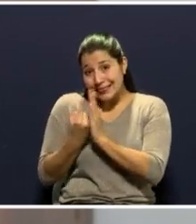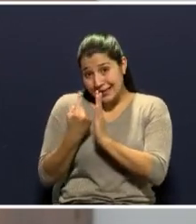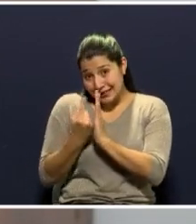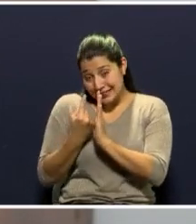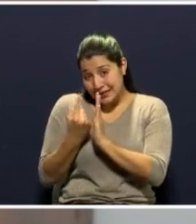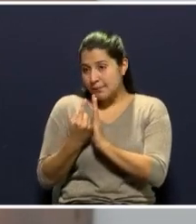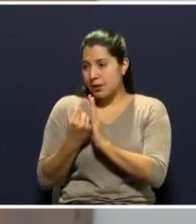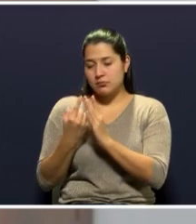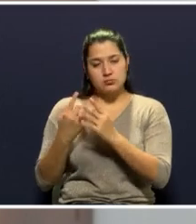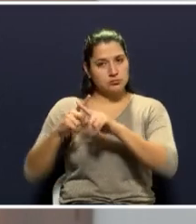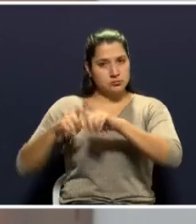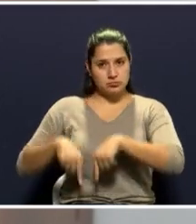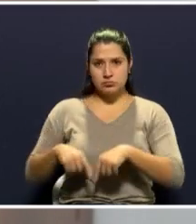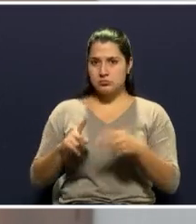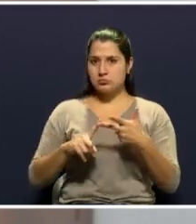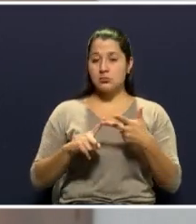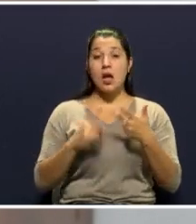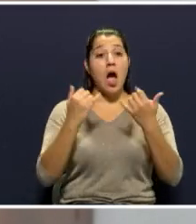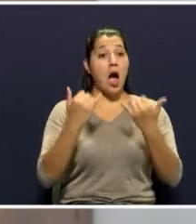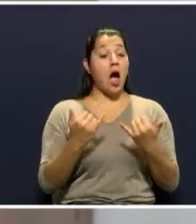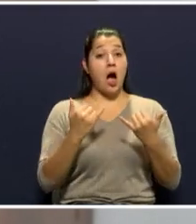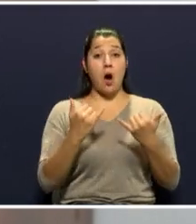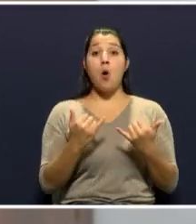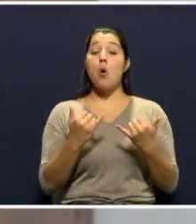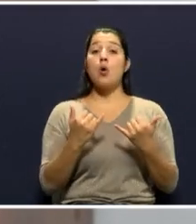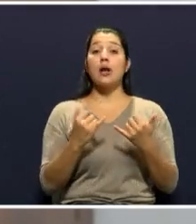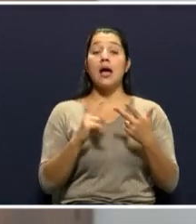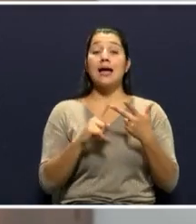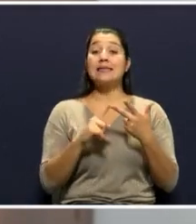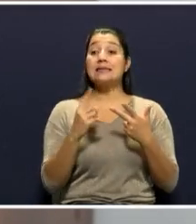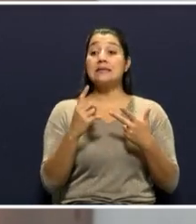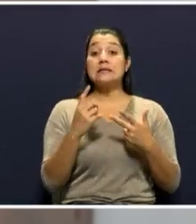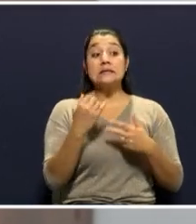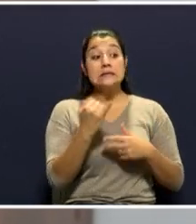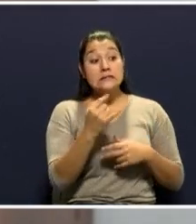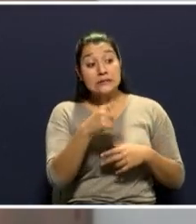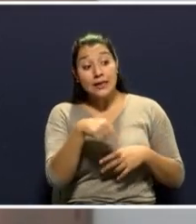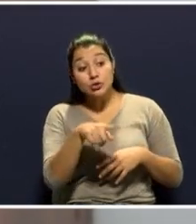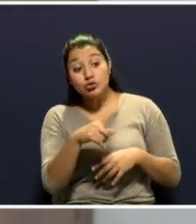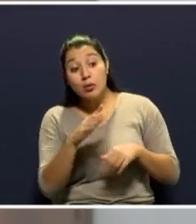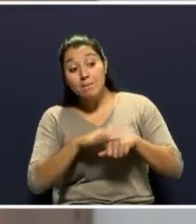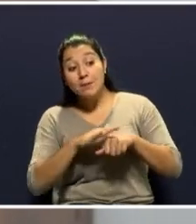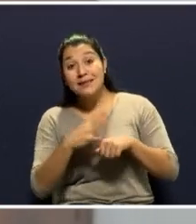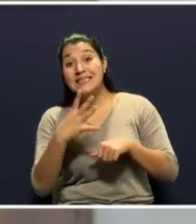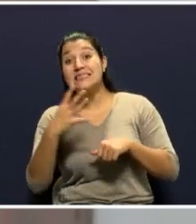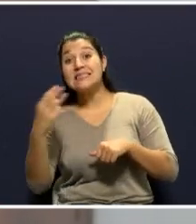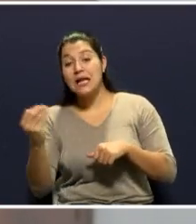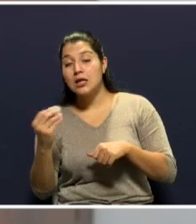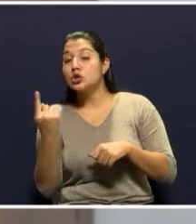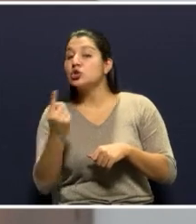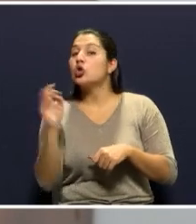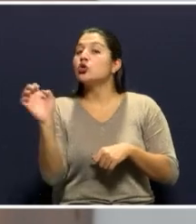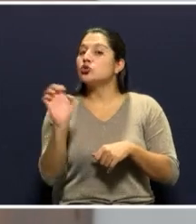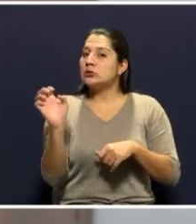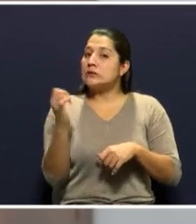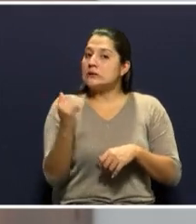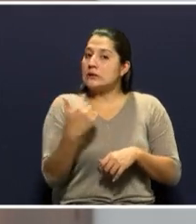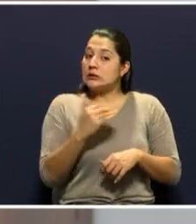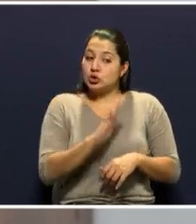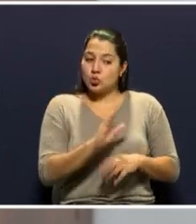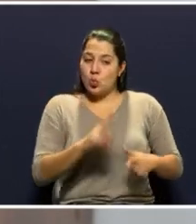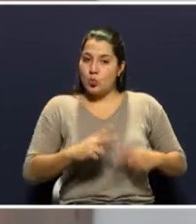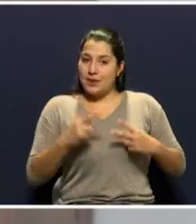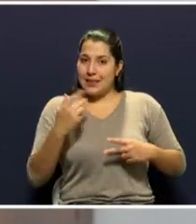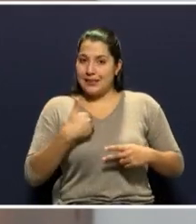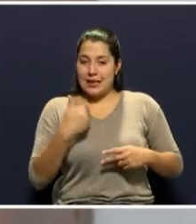intensificado. Las salidas médicas corresponden únicamente a aquellas que son urgentes o en las que peligra la vida de la persona privada de